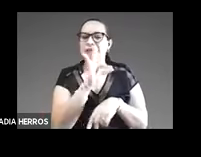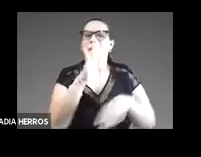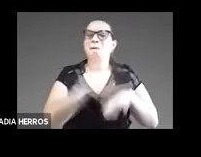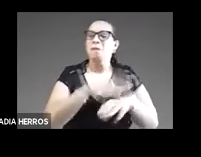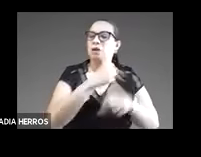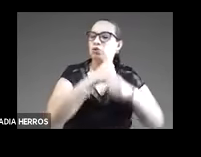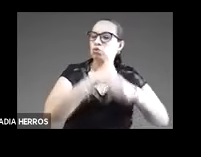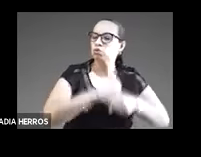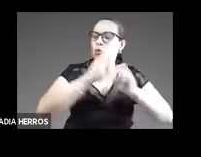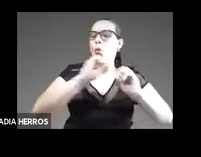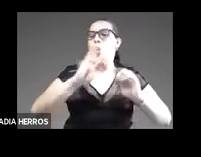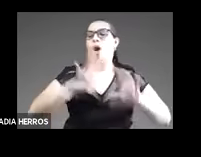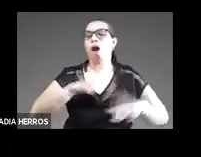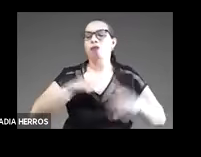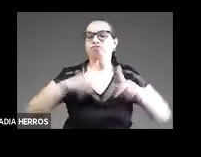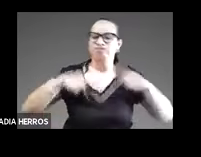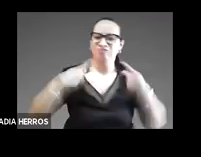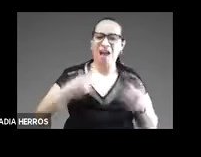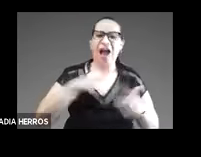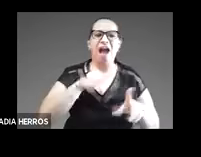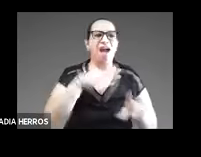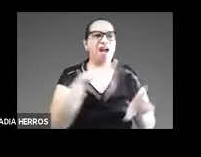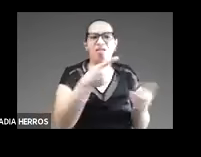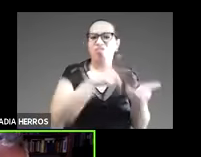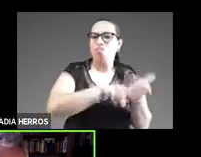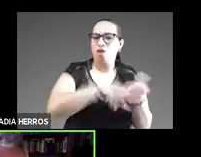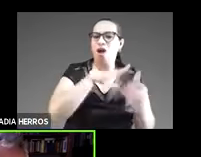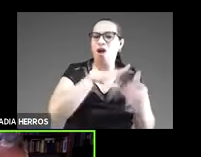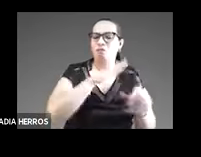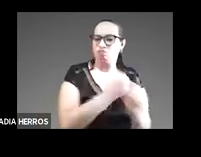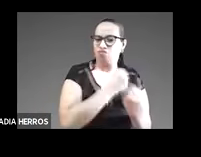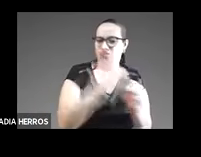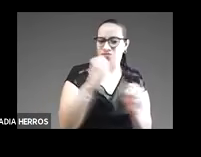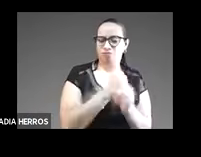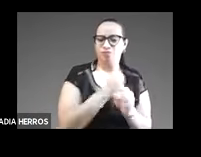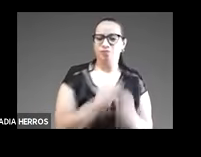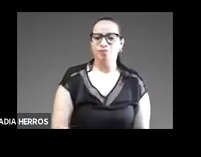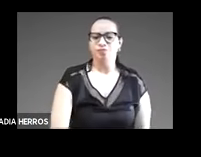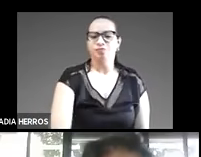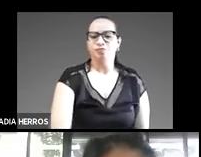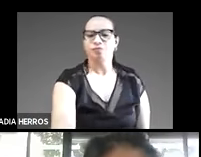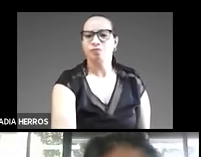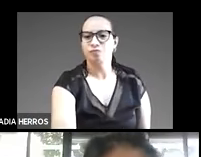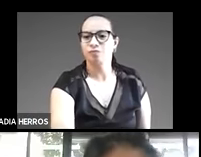se ejerce la violencia, ¿no? Eh,